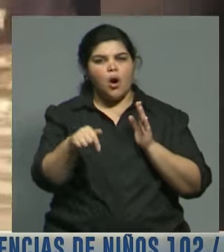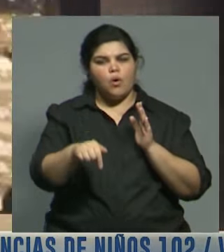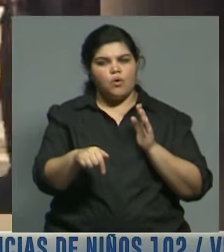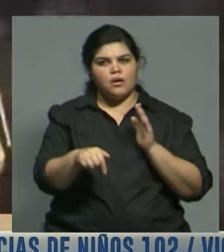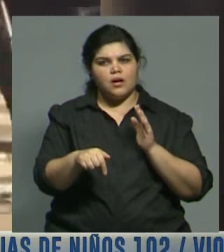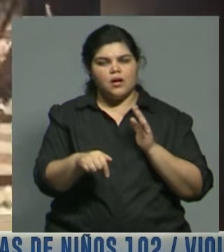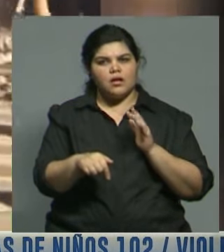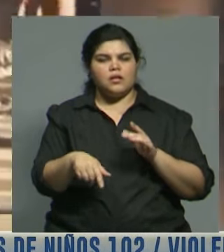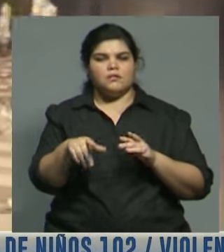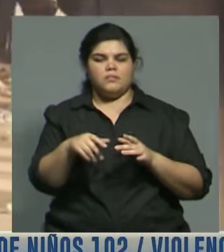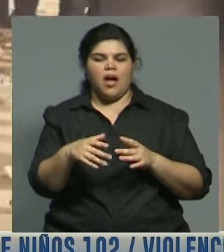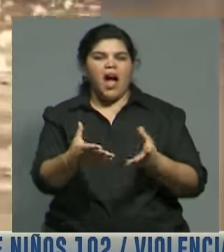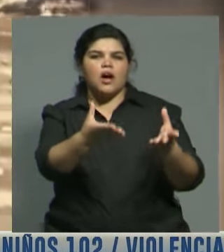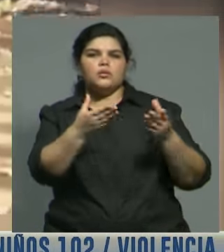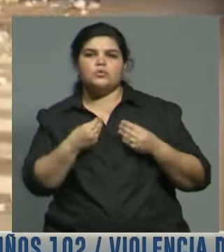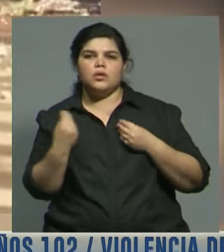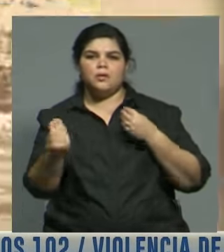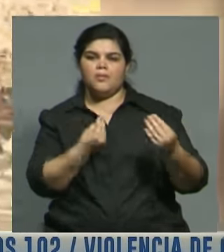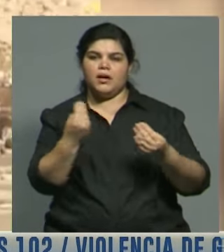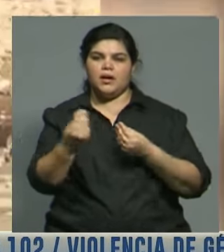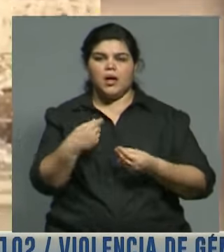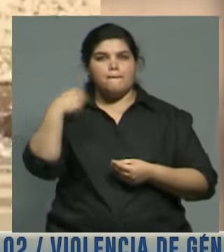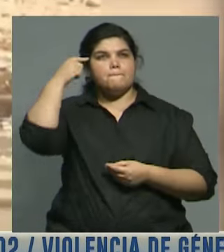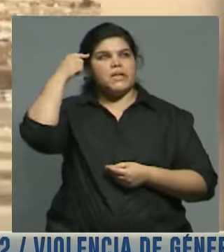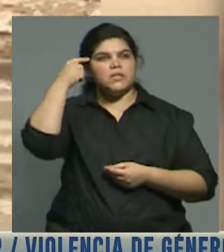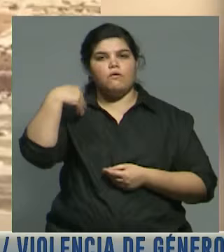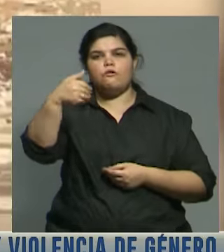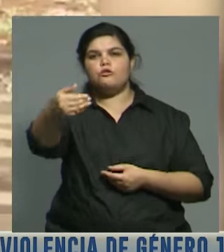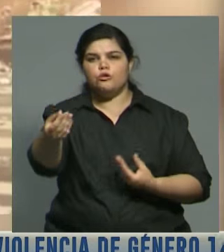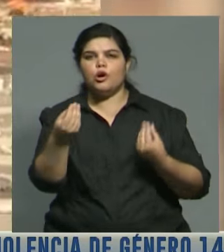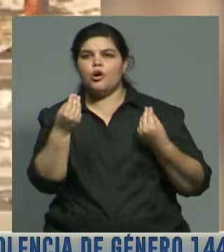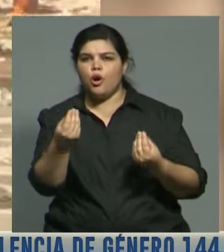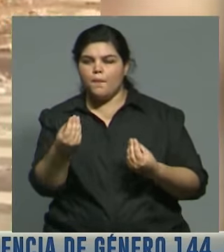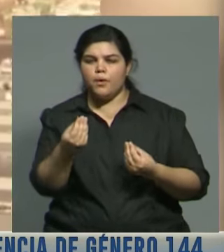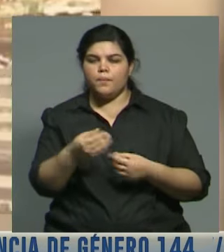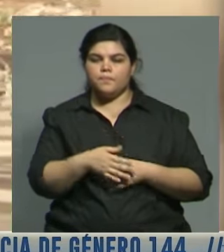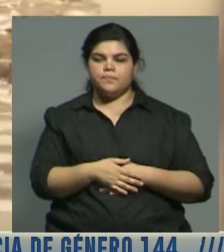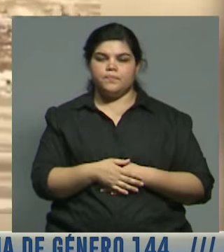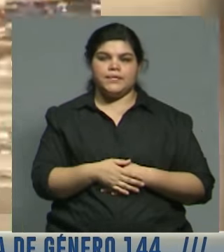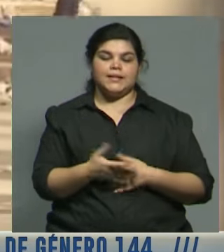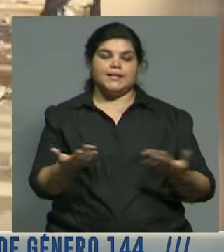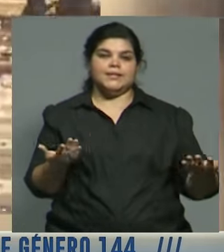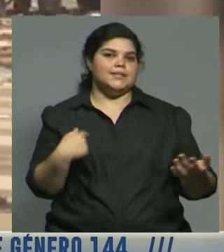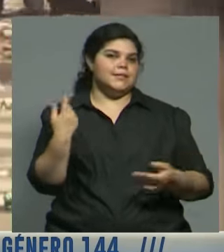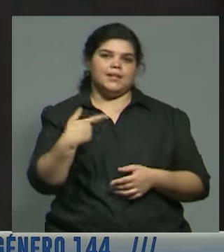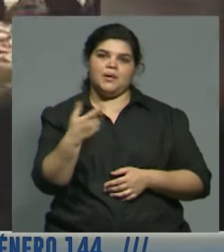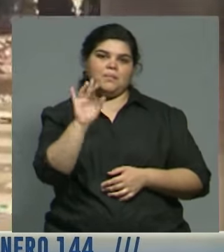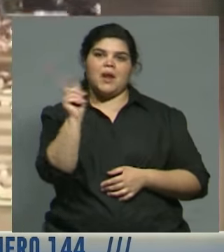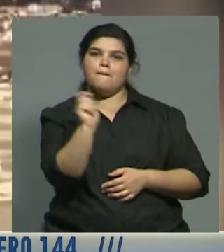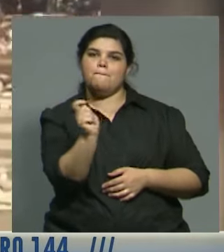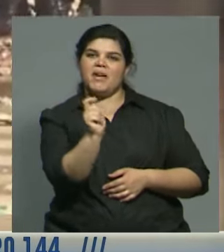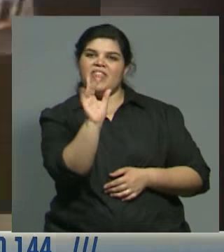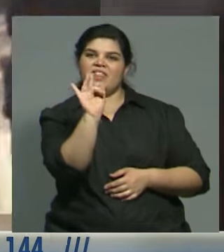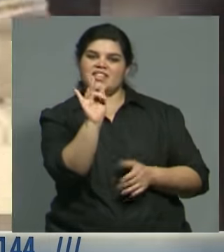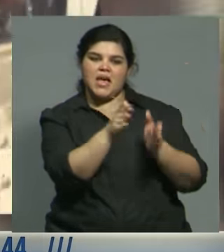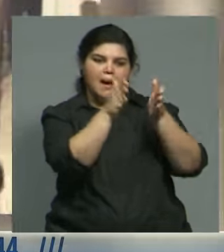sirva, digamos, para probar ciertas cosas o para especular con eso. Bueno, siempre los diciembres son complicados, digamos. Siempre durante